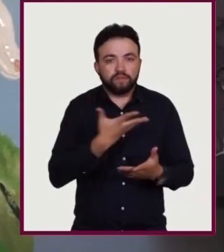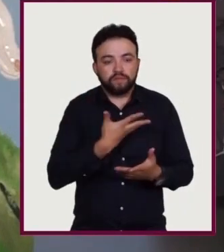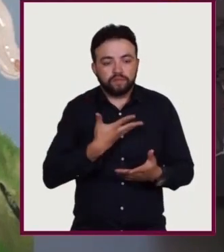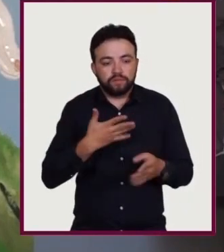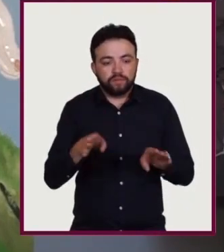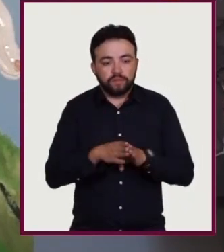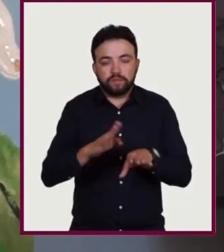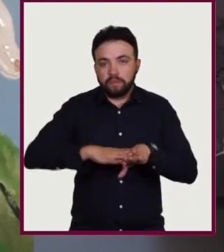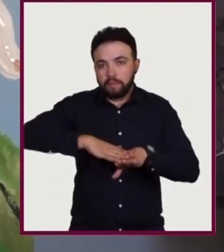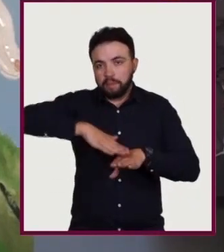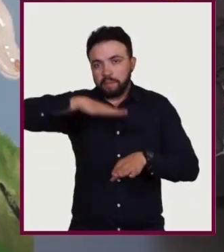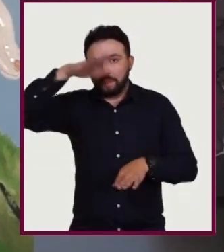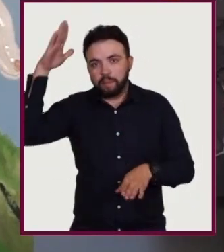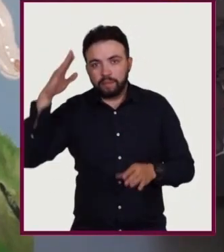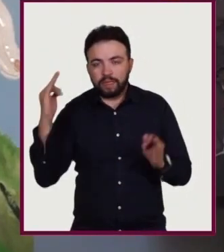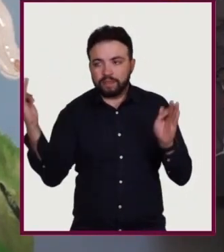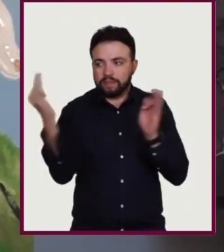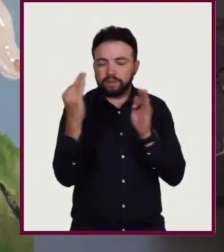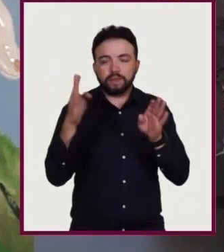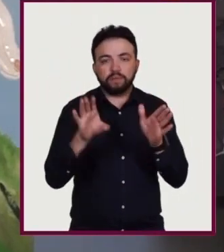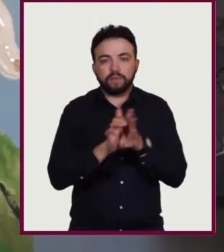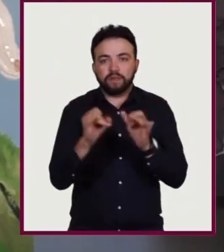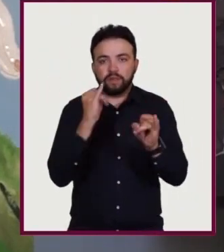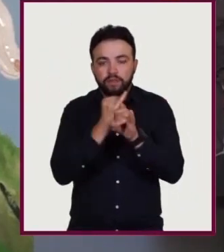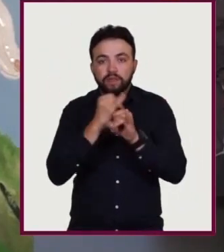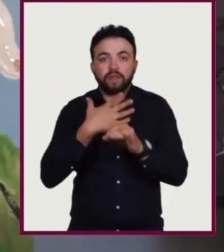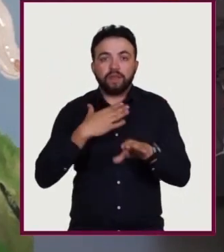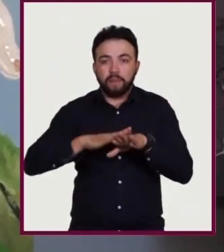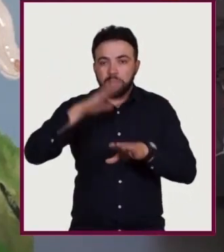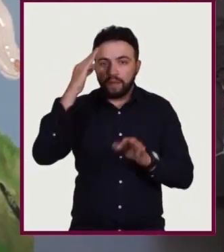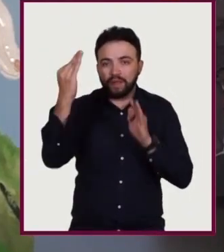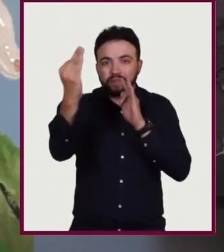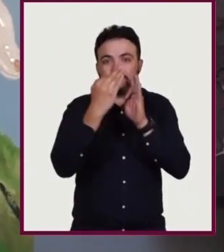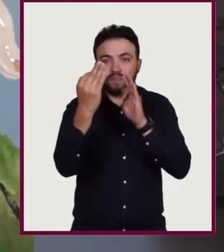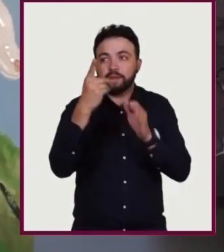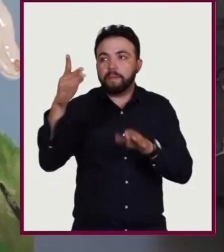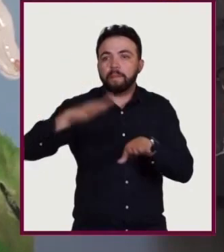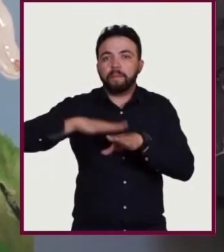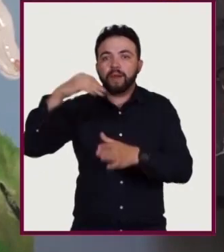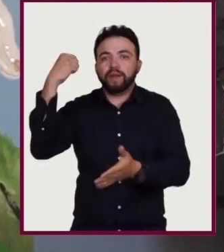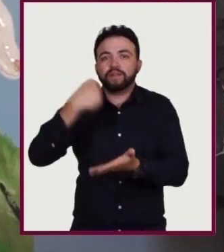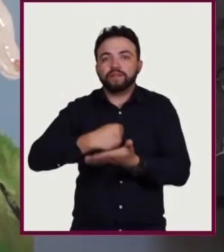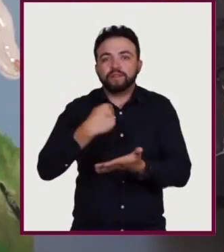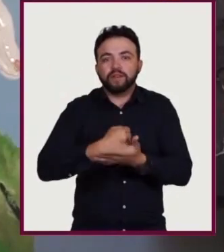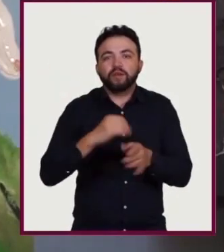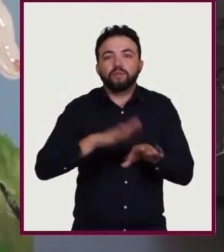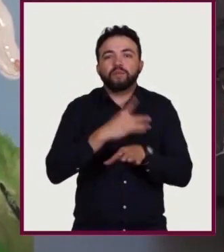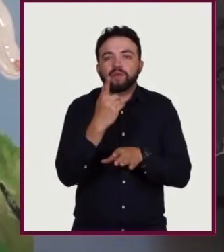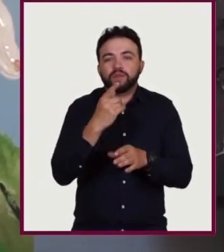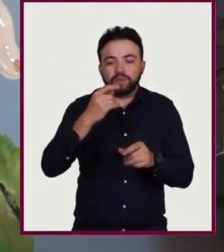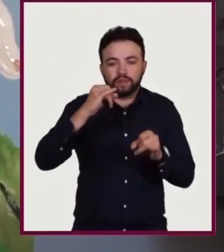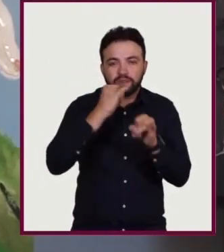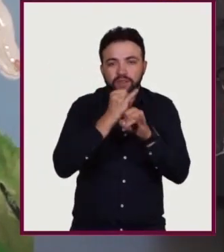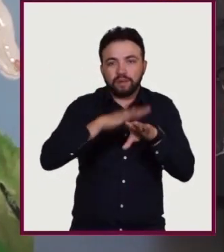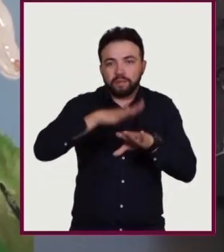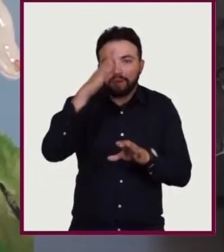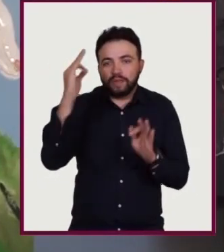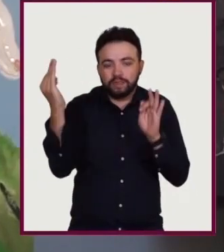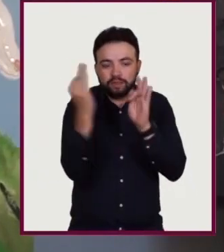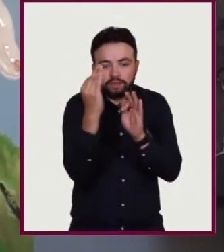es más inmediato el de redes sociales, por así decir, o exige más. Diría que ambas, de cierta forma, ahorita, pero siempre